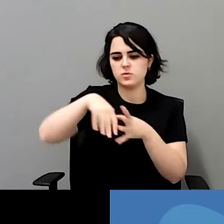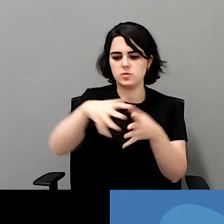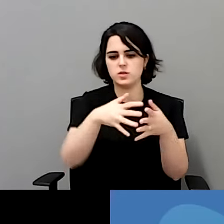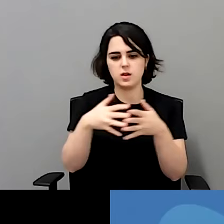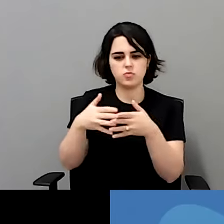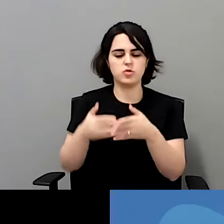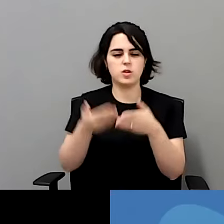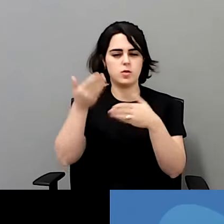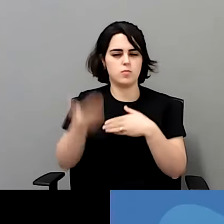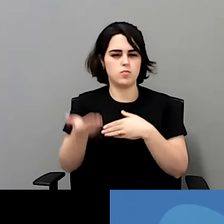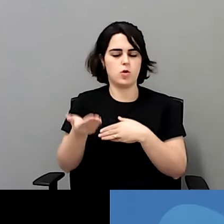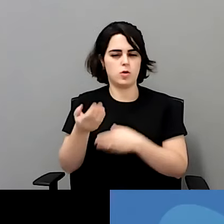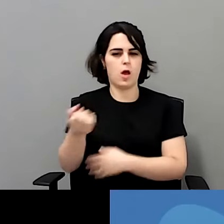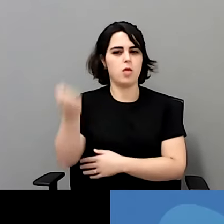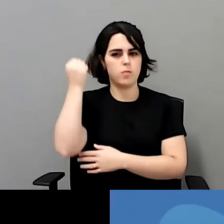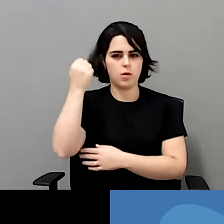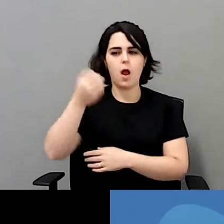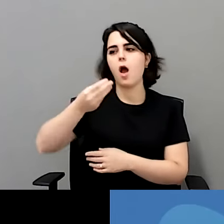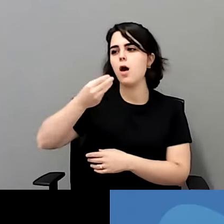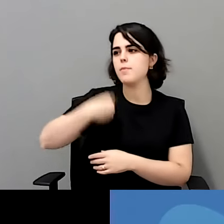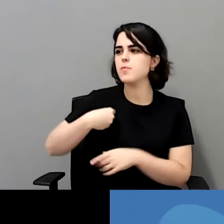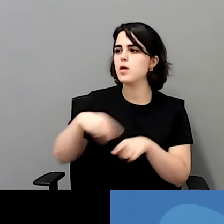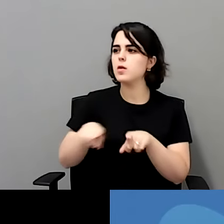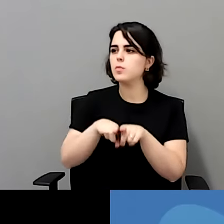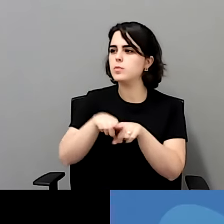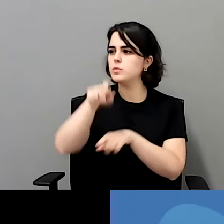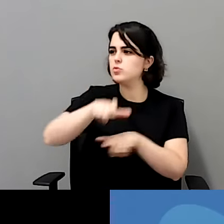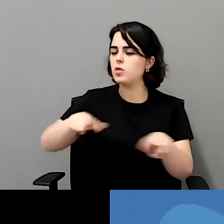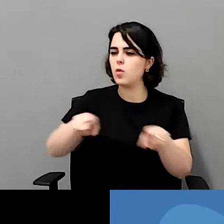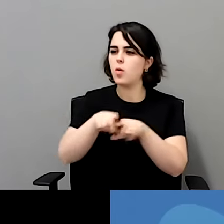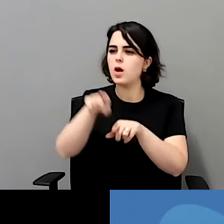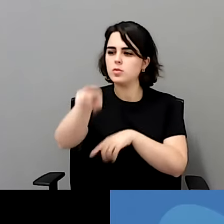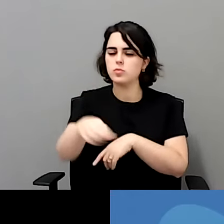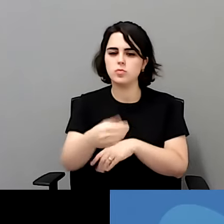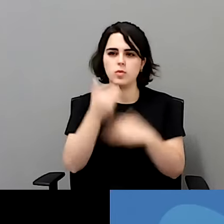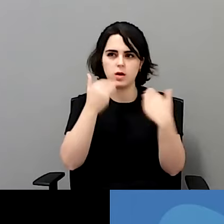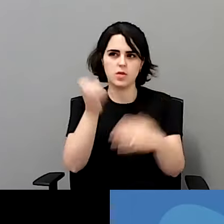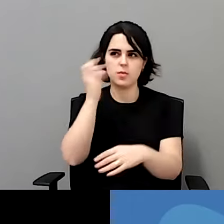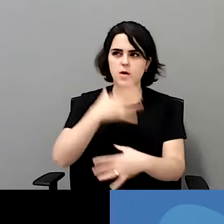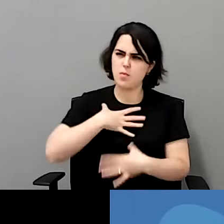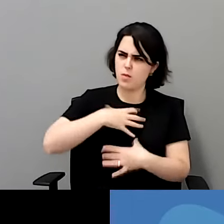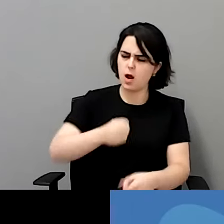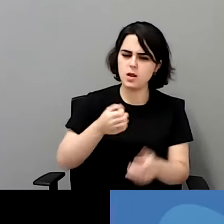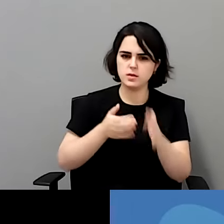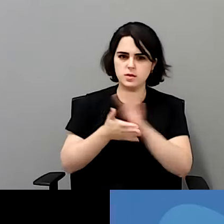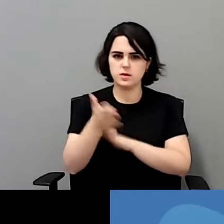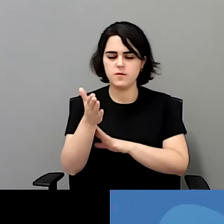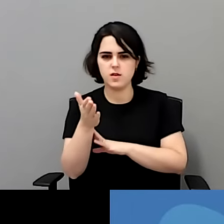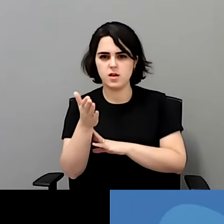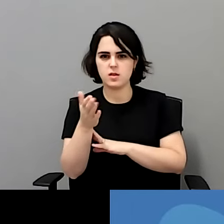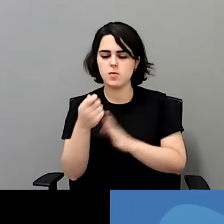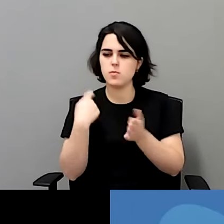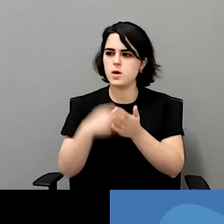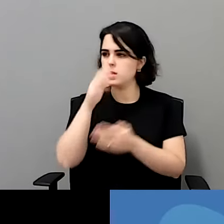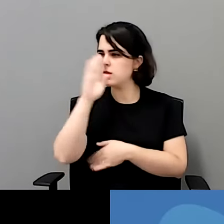¿eh? Y yo creo que personas como tú, pues, y con este testimonio y esa valentía de optar por el pago